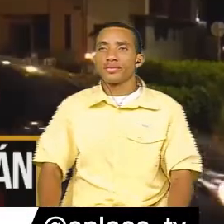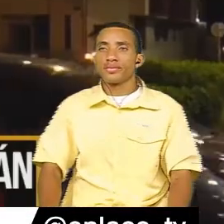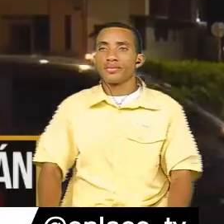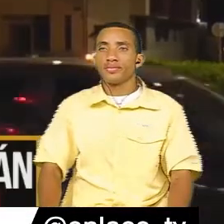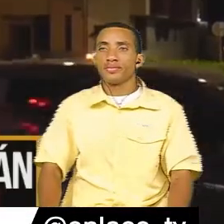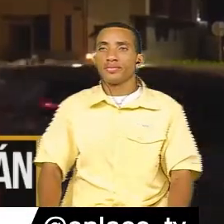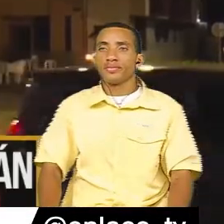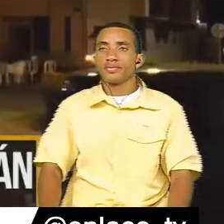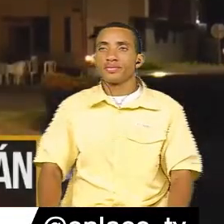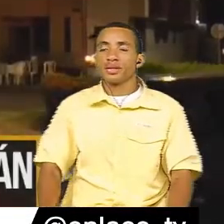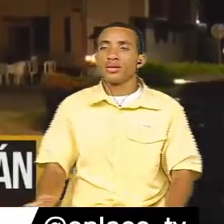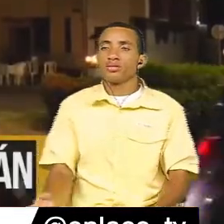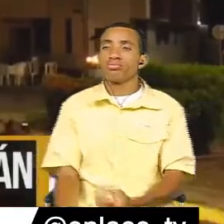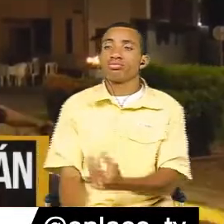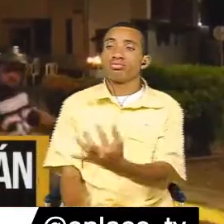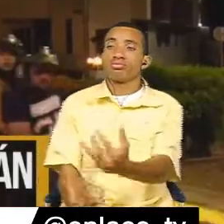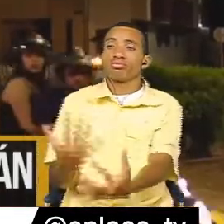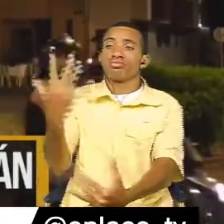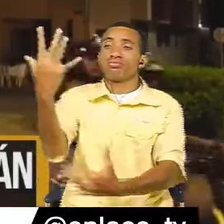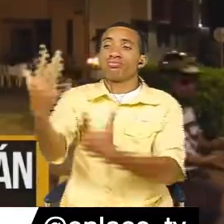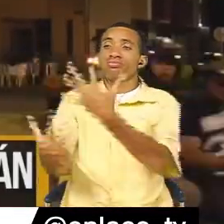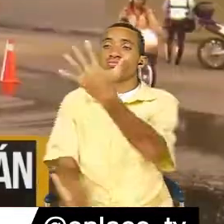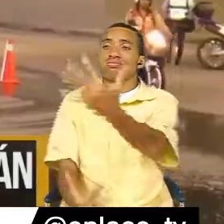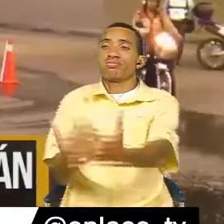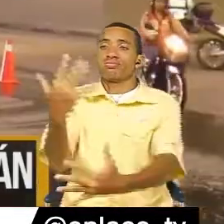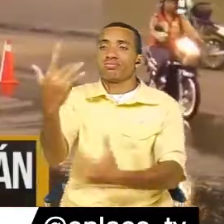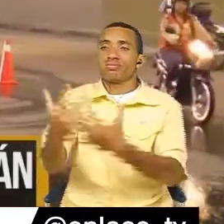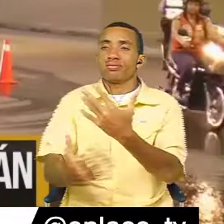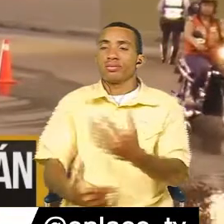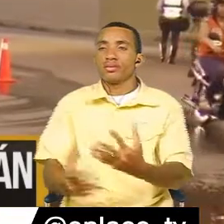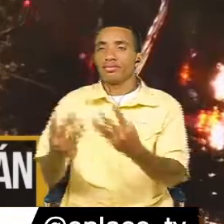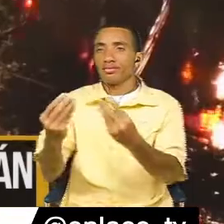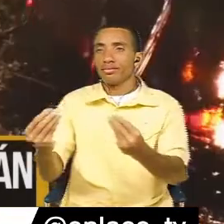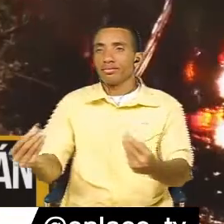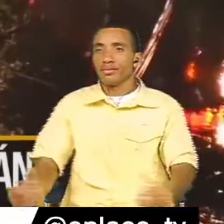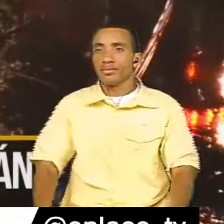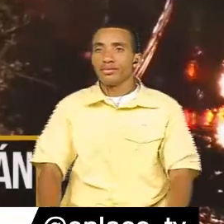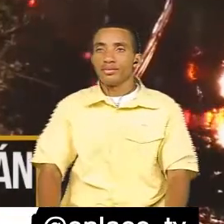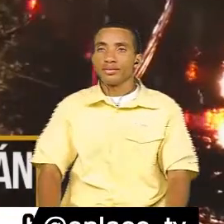Las llamas subieron tanto que quemaron la ceiba.